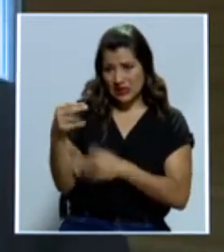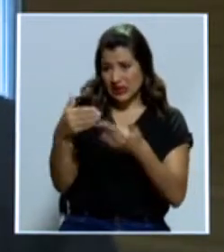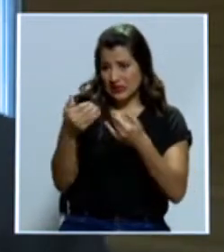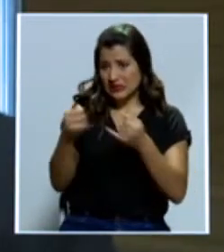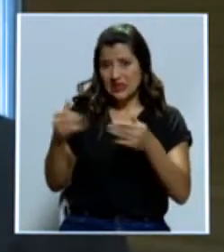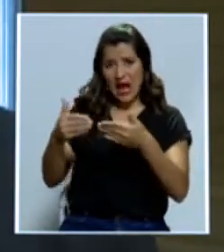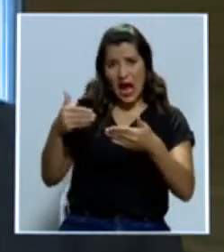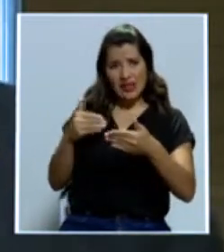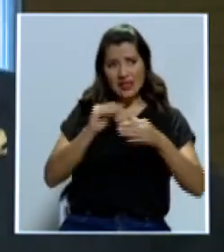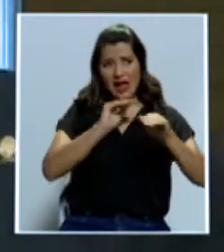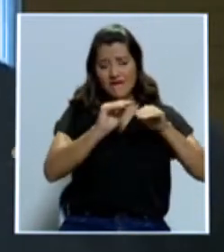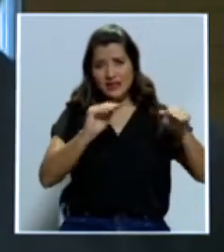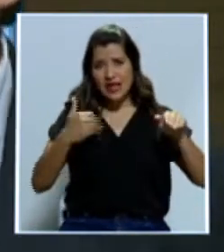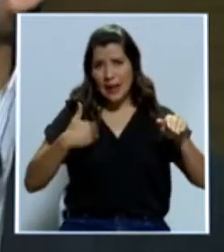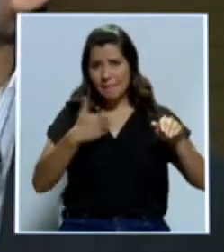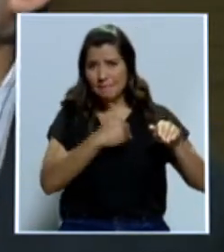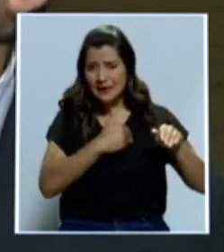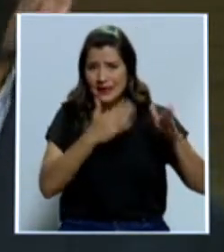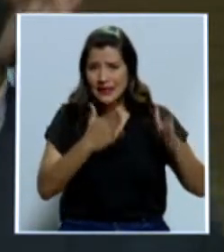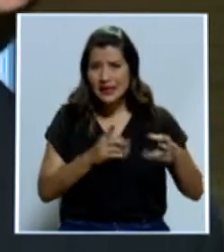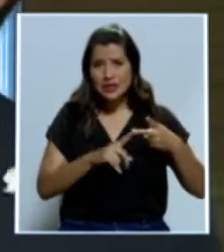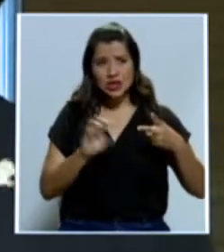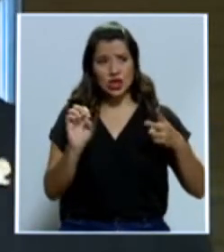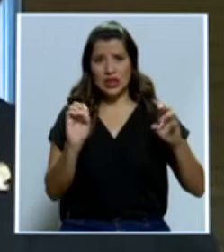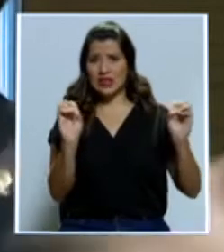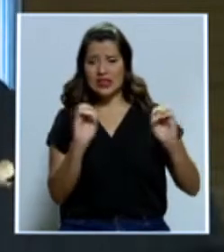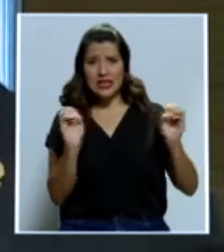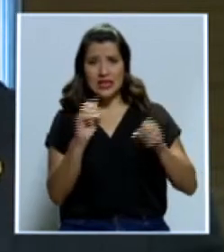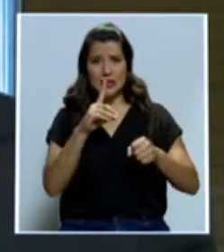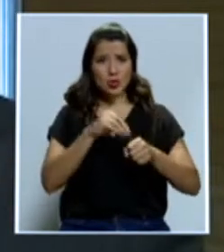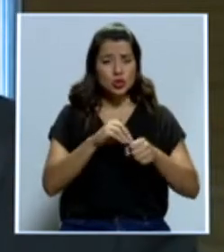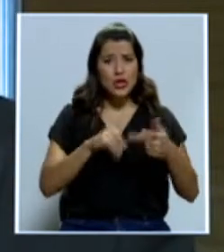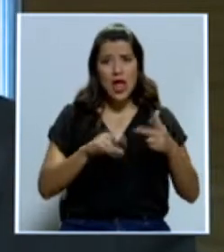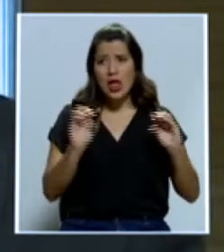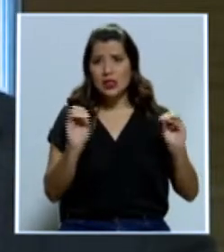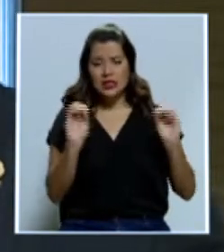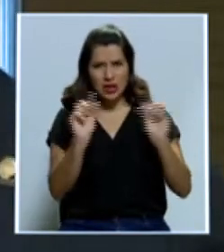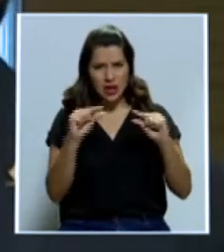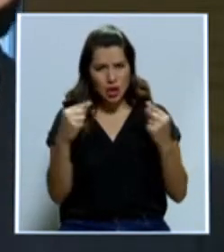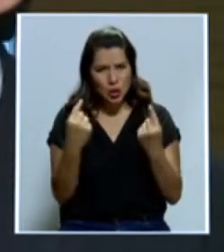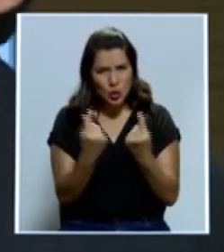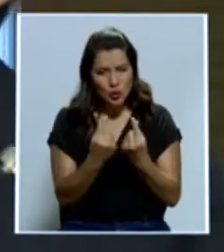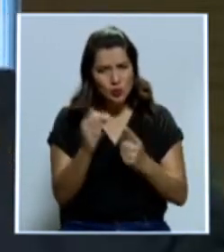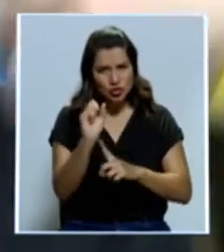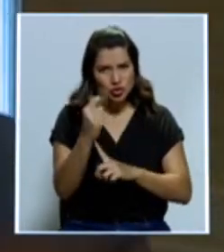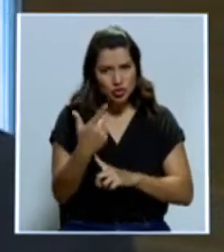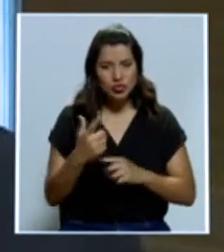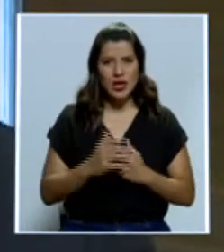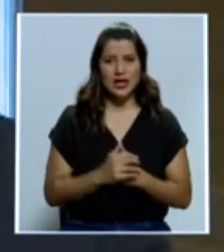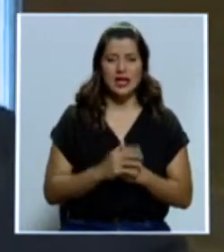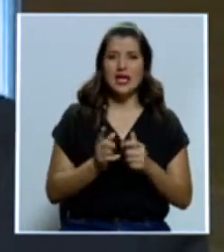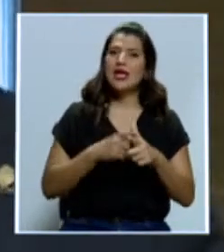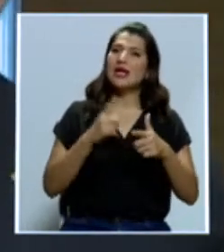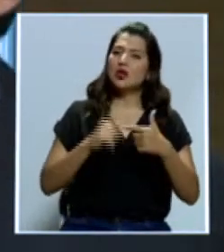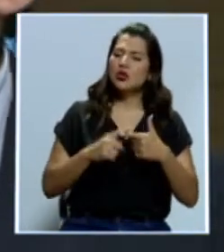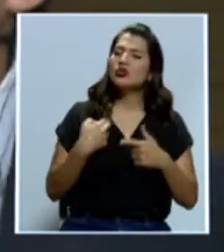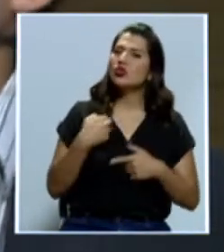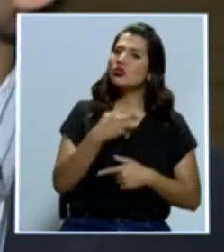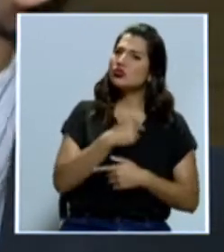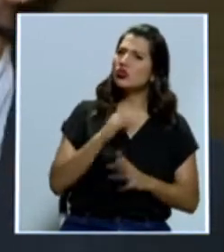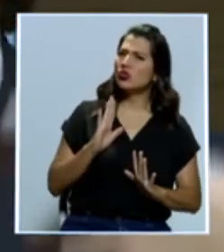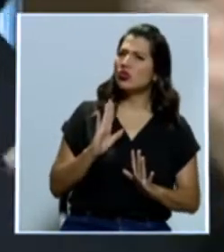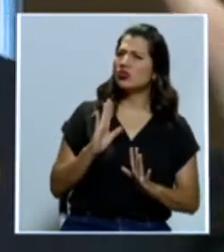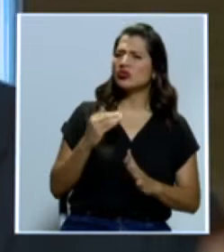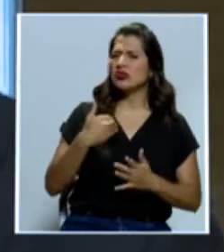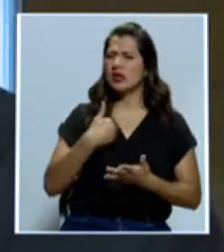Por supuesto que nosotros tenemos mucha preocupación, no tanto por la decisión de ir al Fondo Monetario Internacional, sino por los intereses que están detrás y